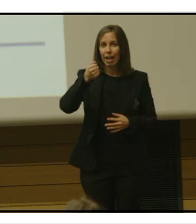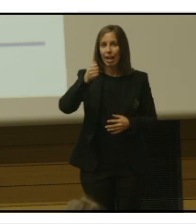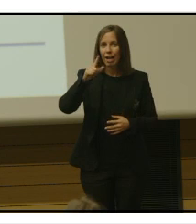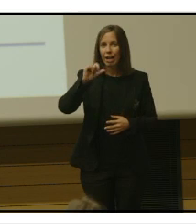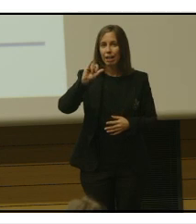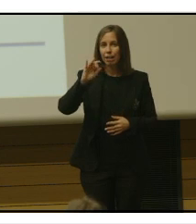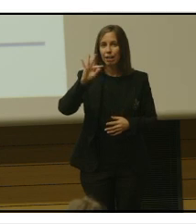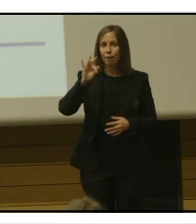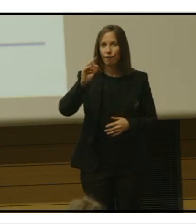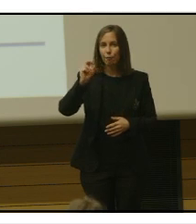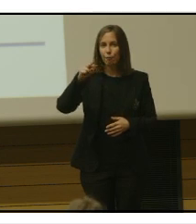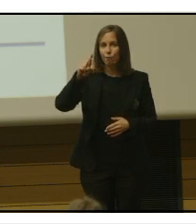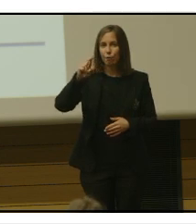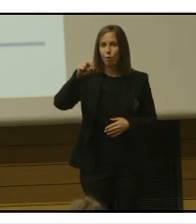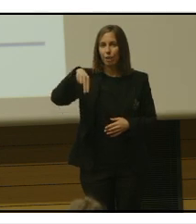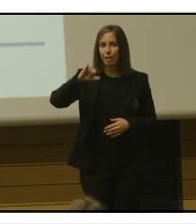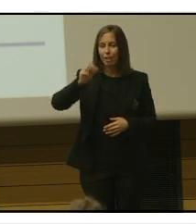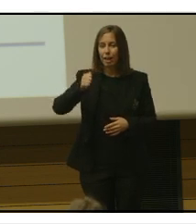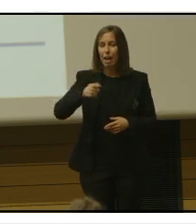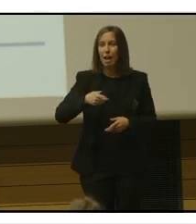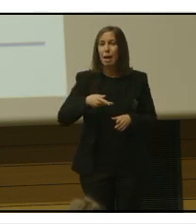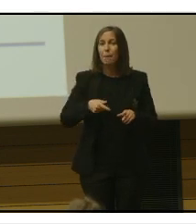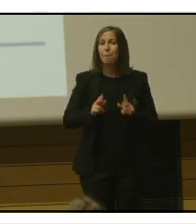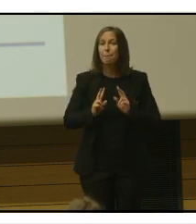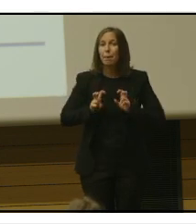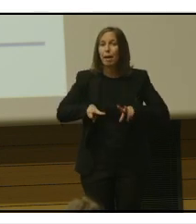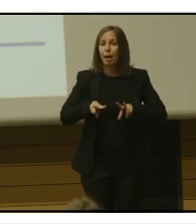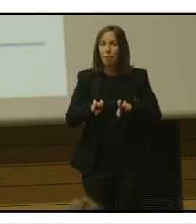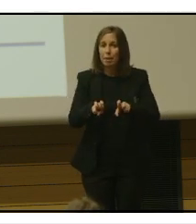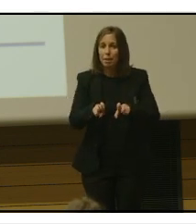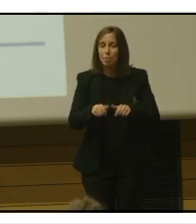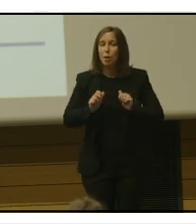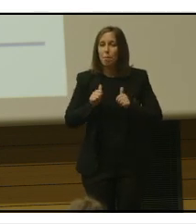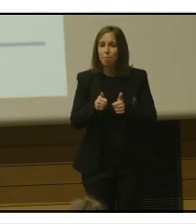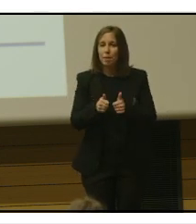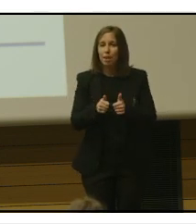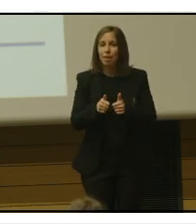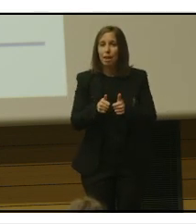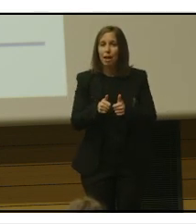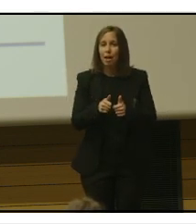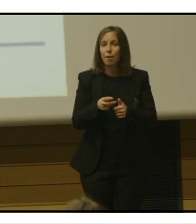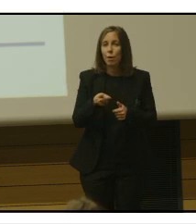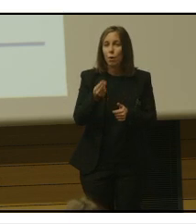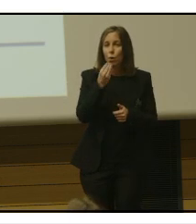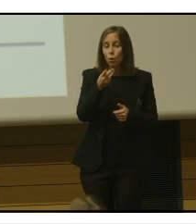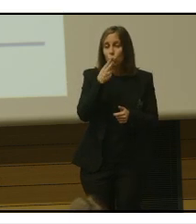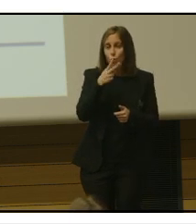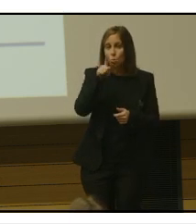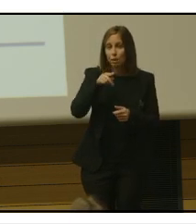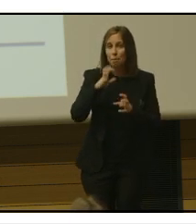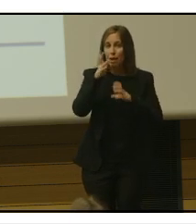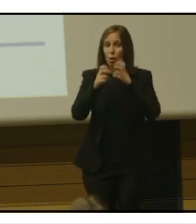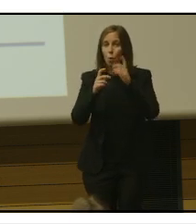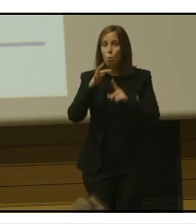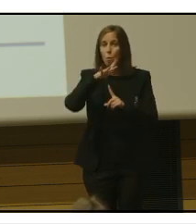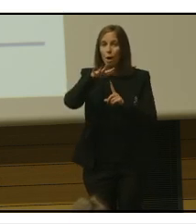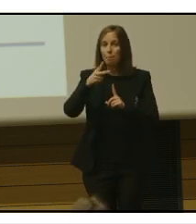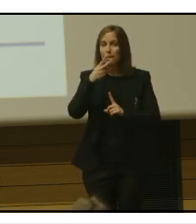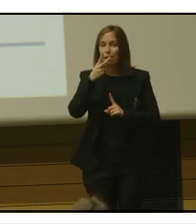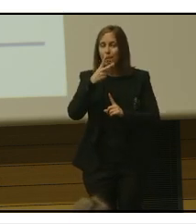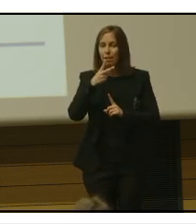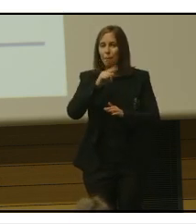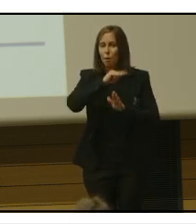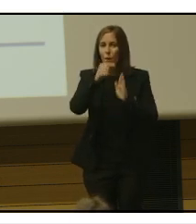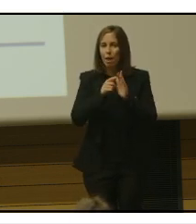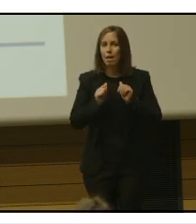a legislar ya no solamente sobre consumo, sino sobre protección poblacional frente al humo ambiental de tabaco. Empiezan sus